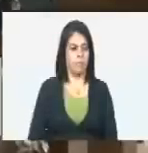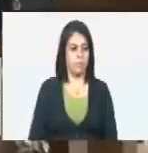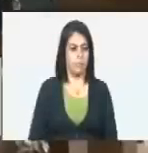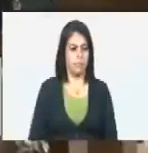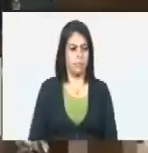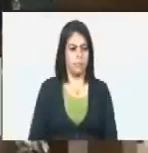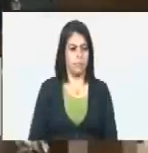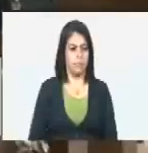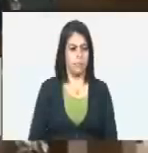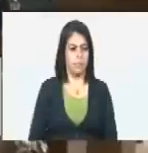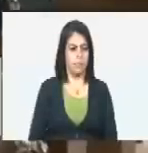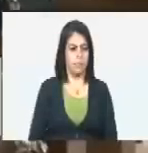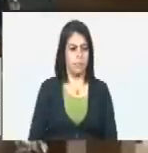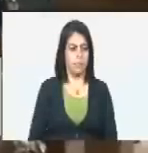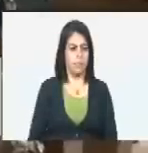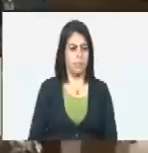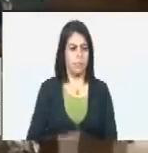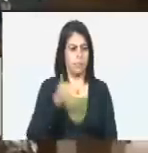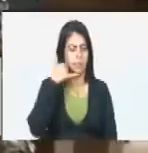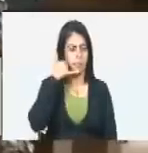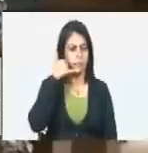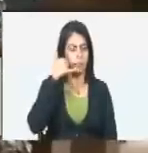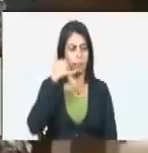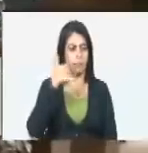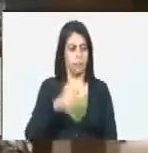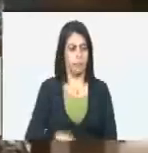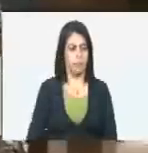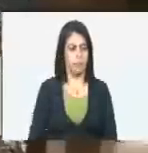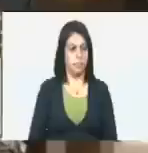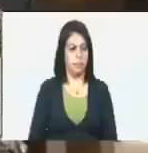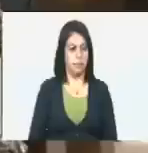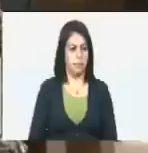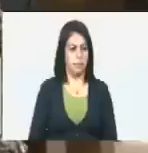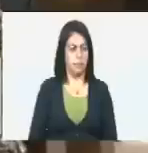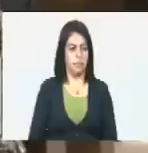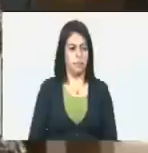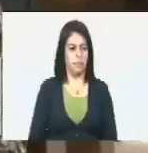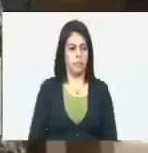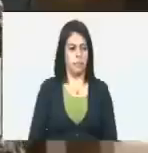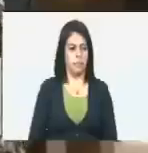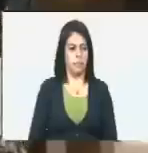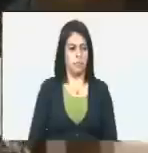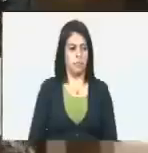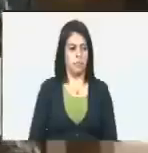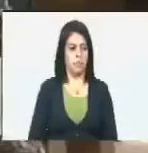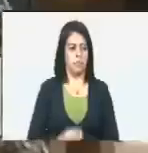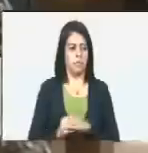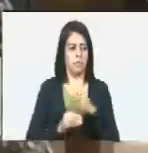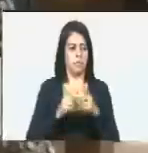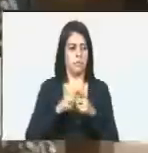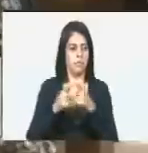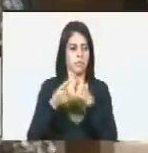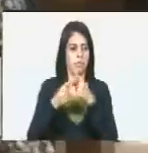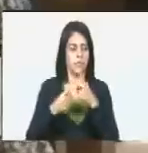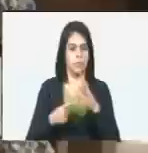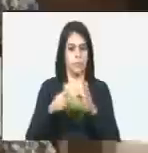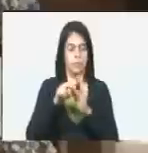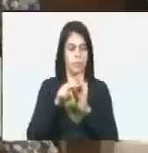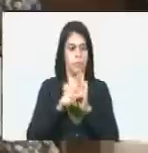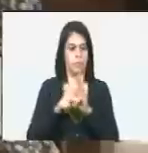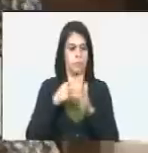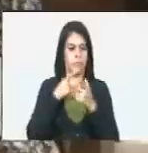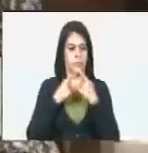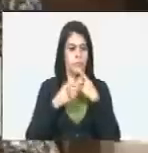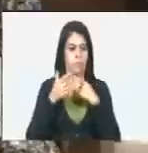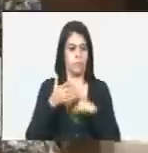me hicieron una llamada de atención en el teléfono y me había llegado varias notas